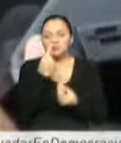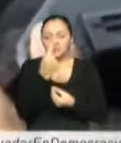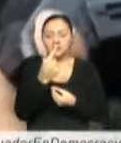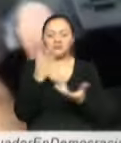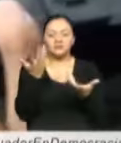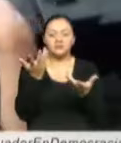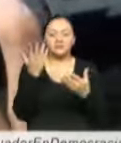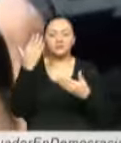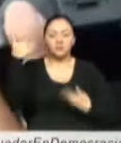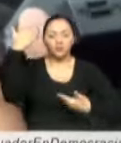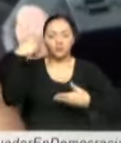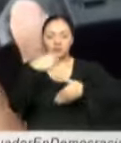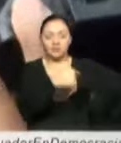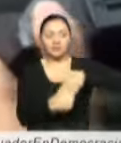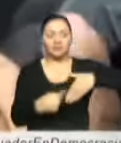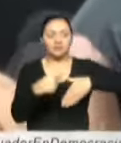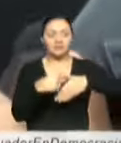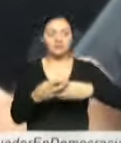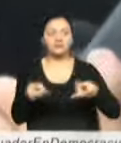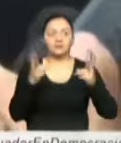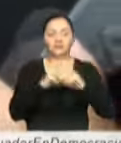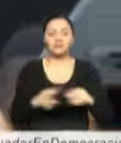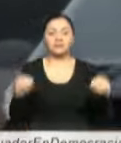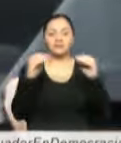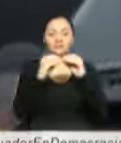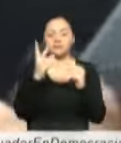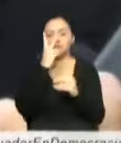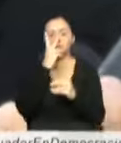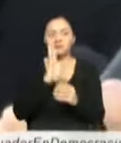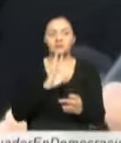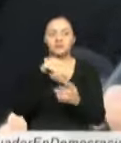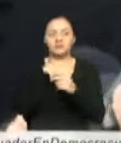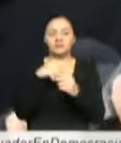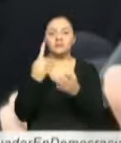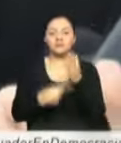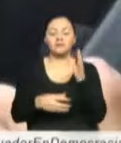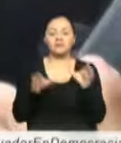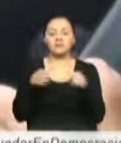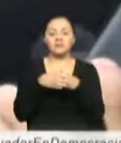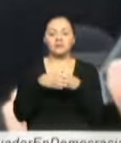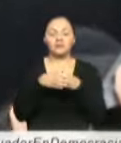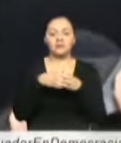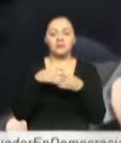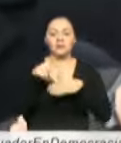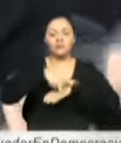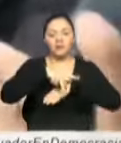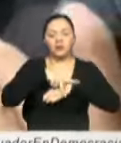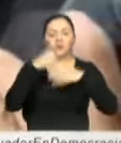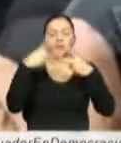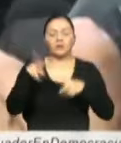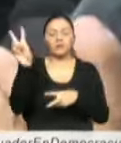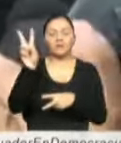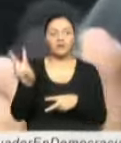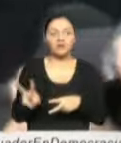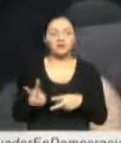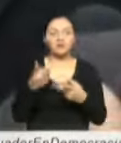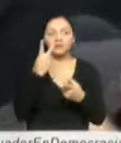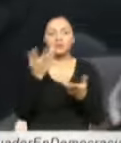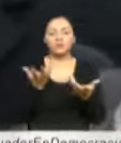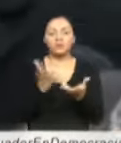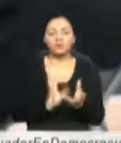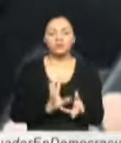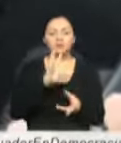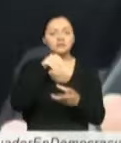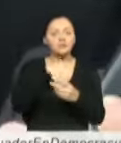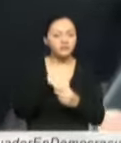geopolítico. Y también, obviamente, esto tiene que ver con lo que ha pasado lastimosamente en Paraguay y Venezuela. ¿Es un momento crítico